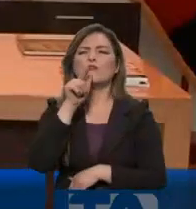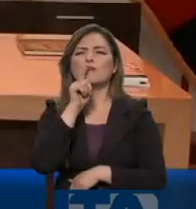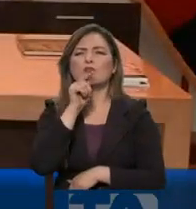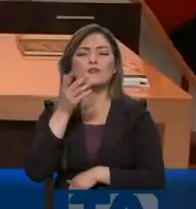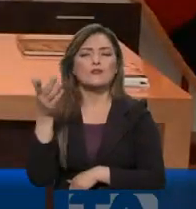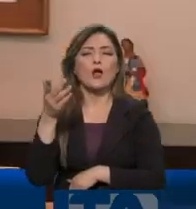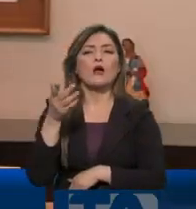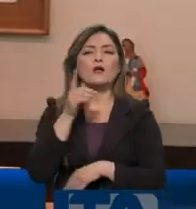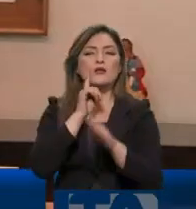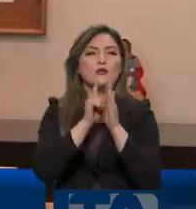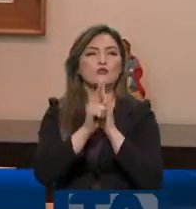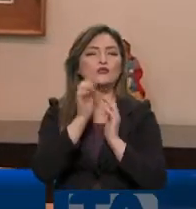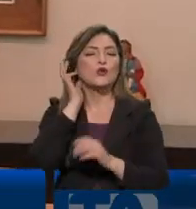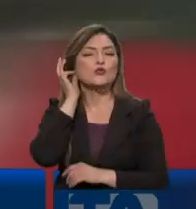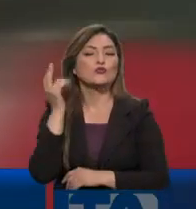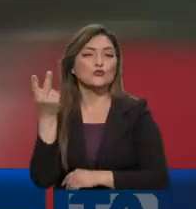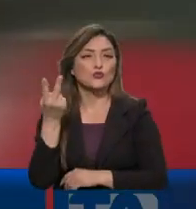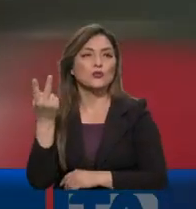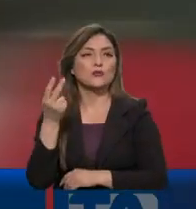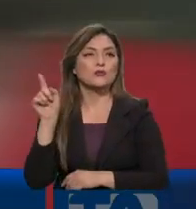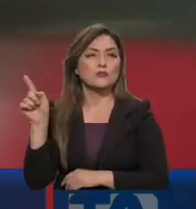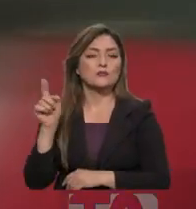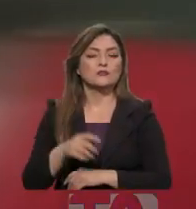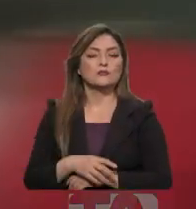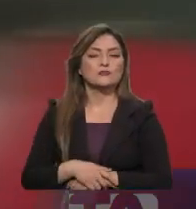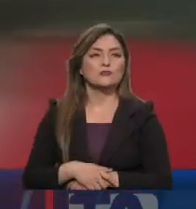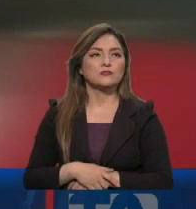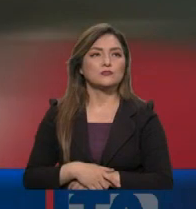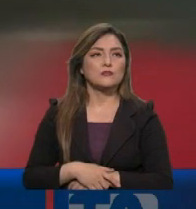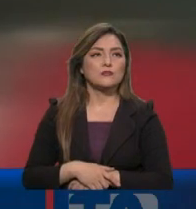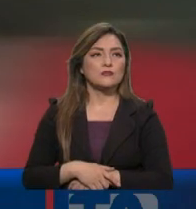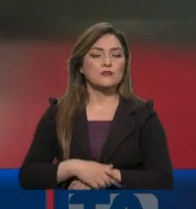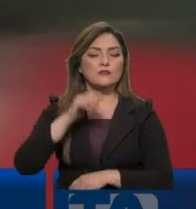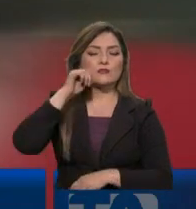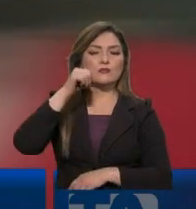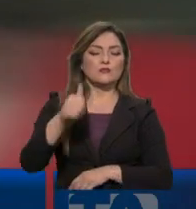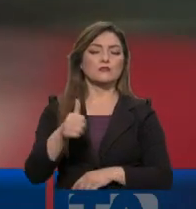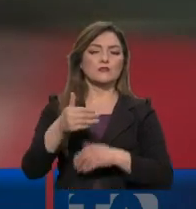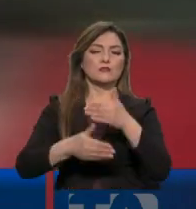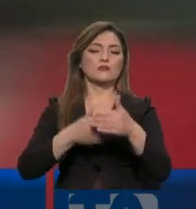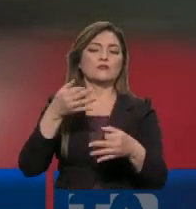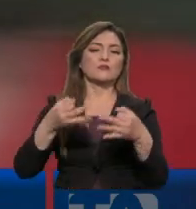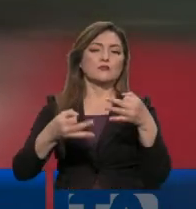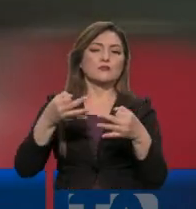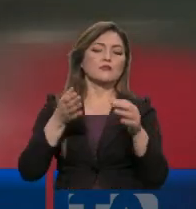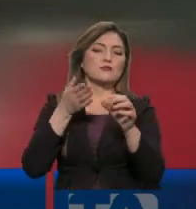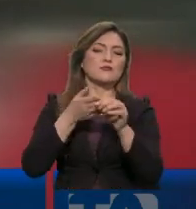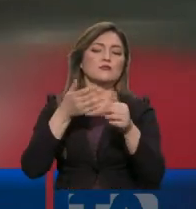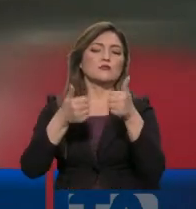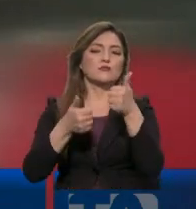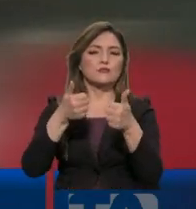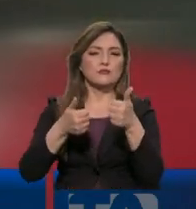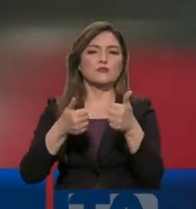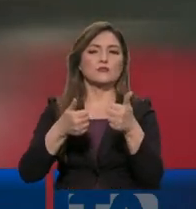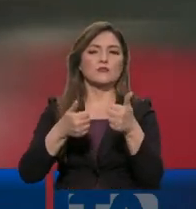Jessica Jaramillo y Sara Serrano. La audiencia de mañana tiene como finalidad demostrar